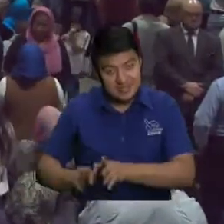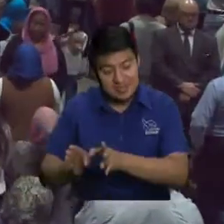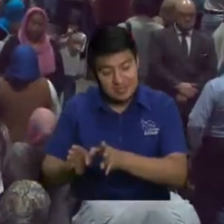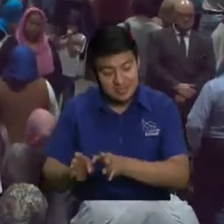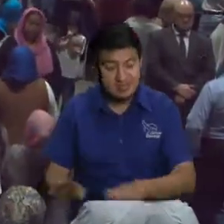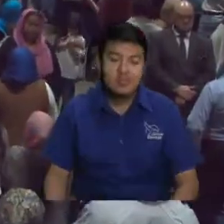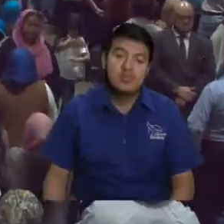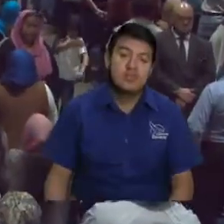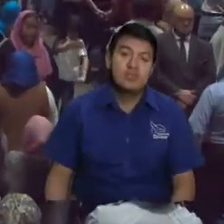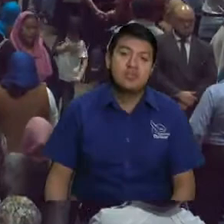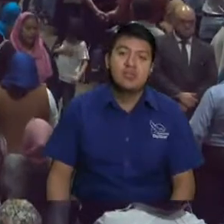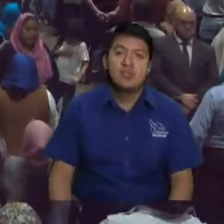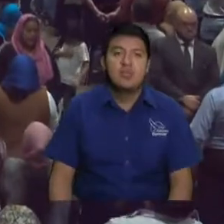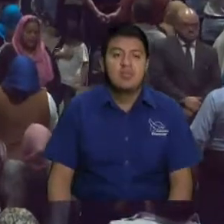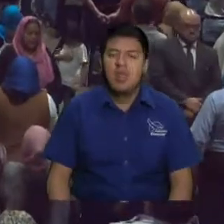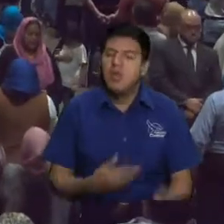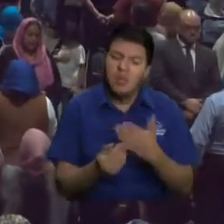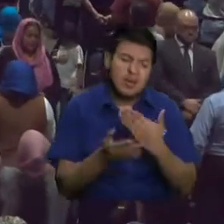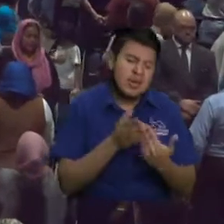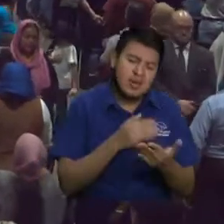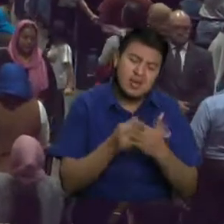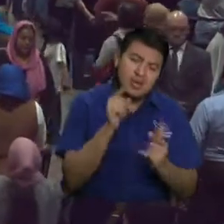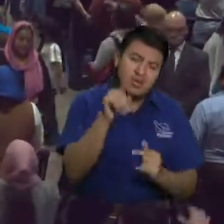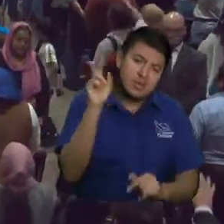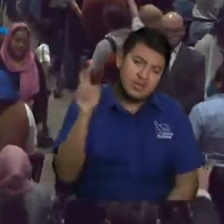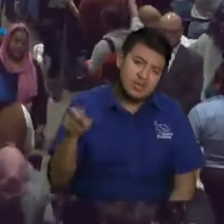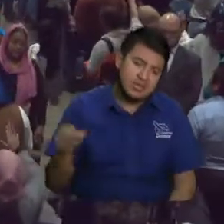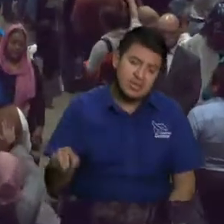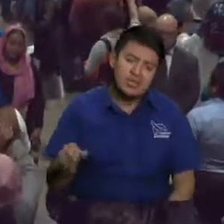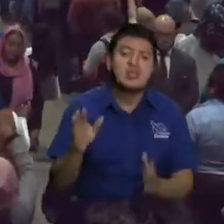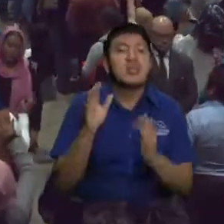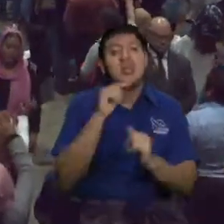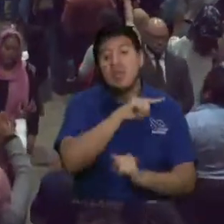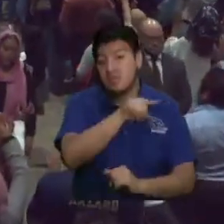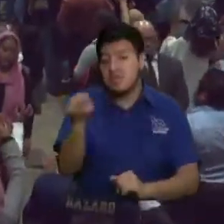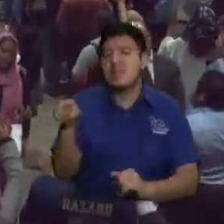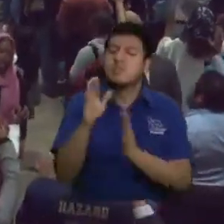Aleluya. Me ayuda, mi hermano, extienda sus manos hacia acá, por favor.